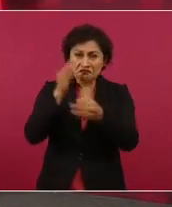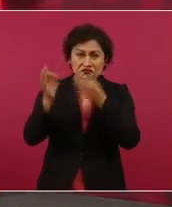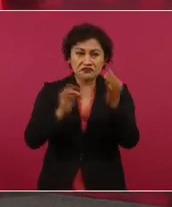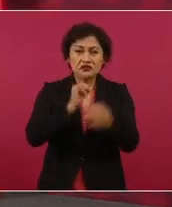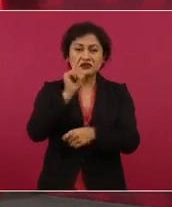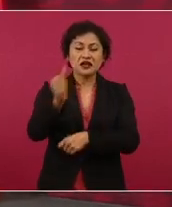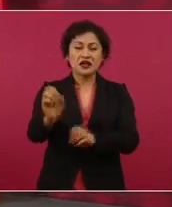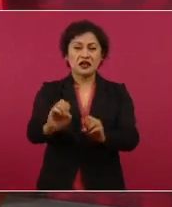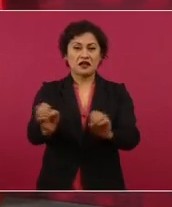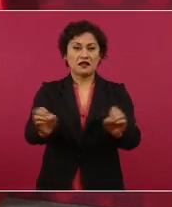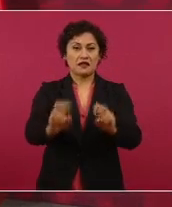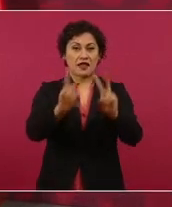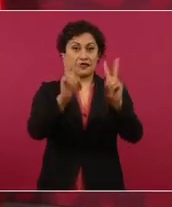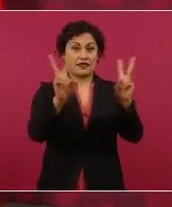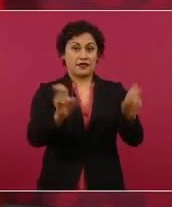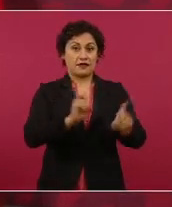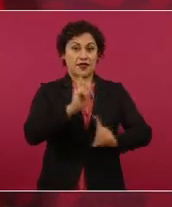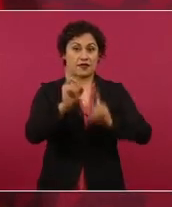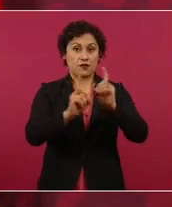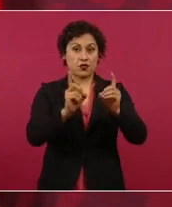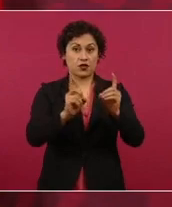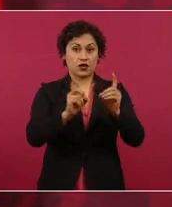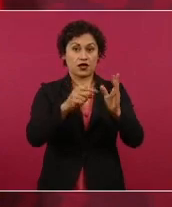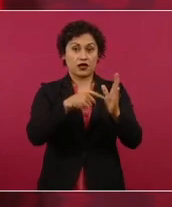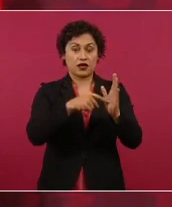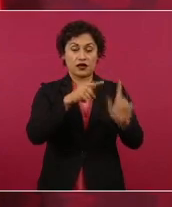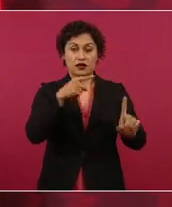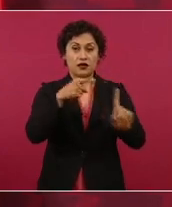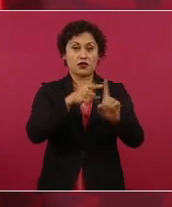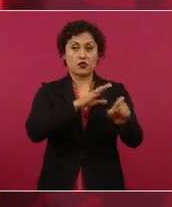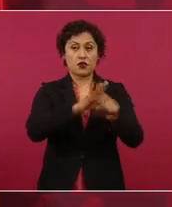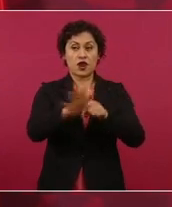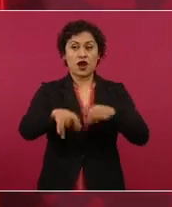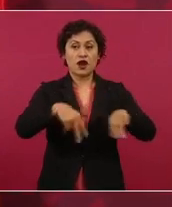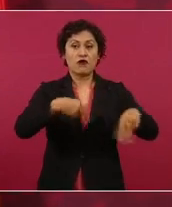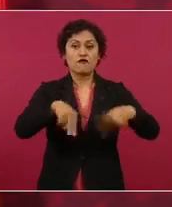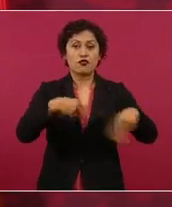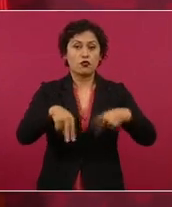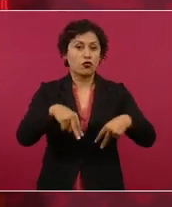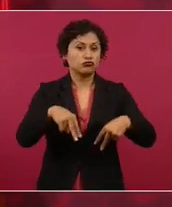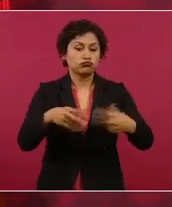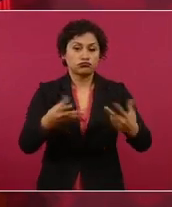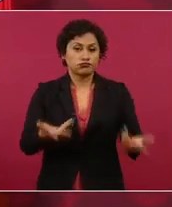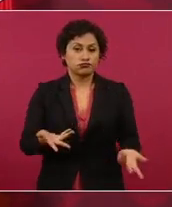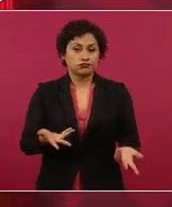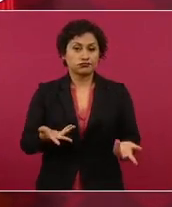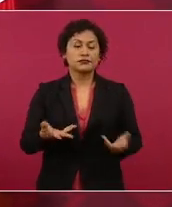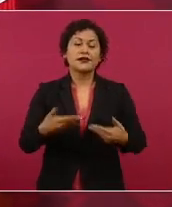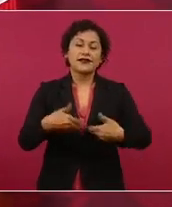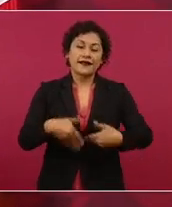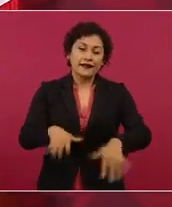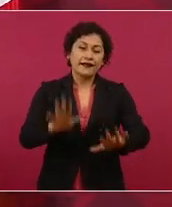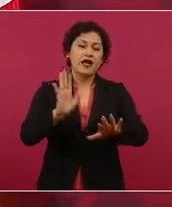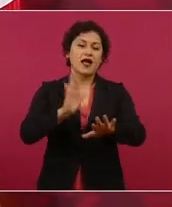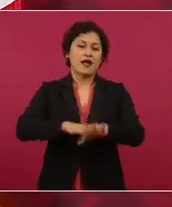La sección deportiva era el fútbol. Ahora ya hay más